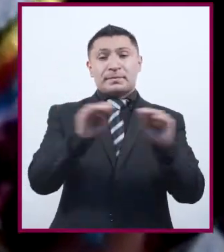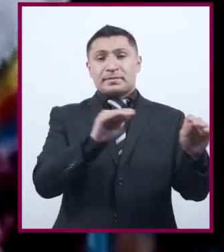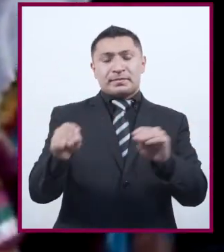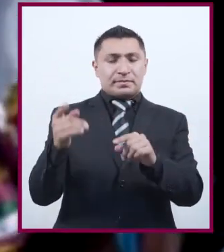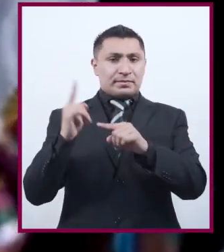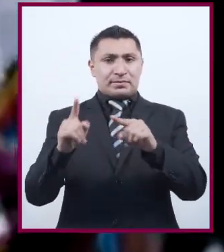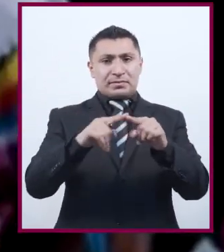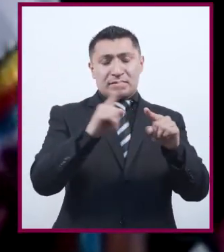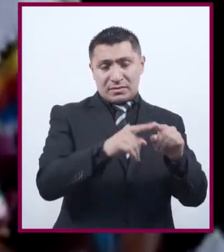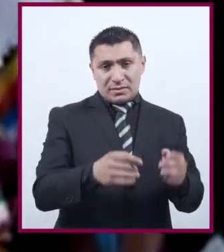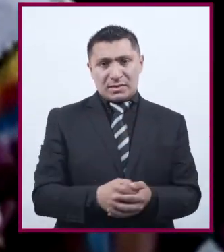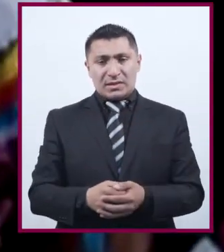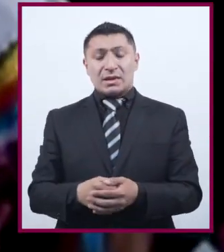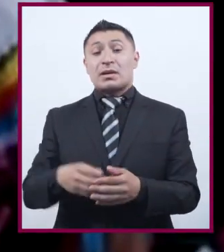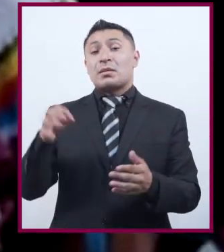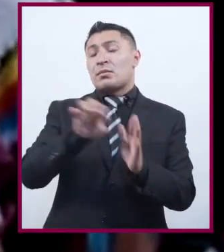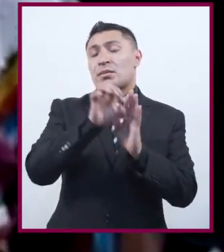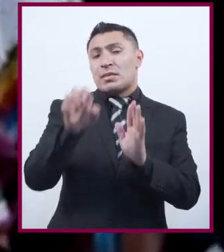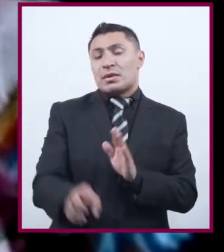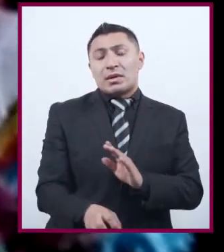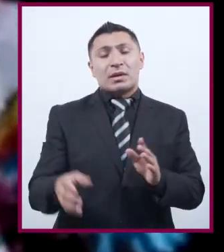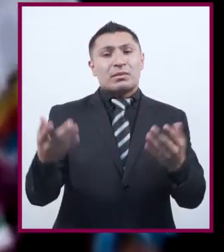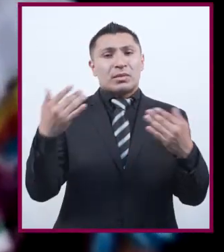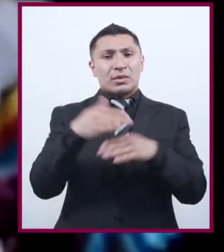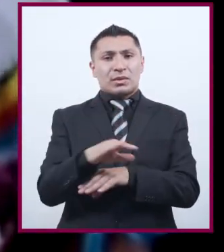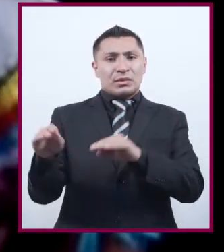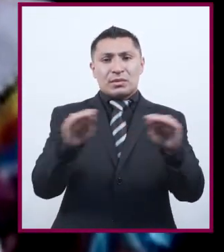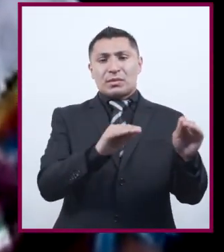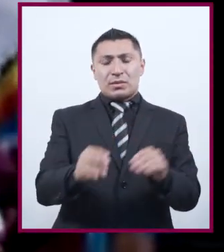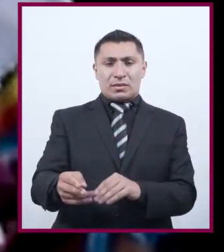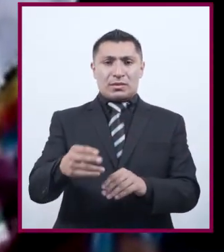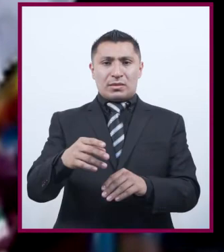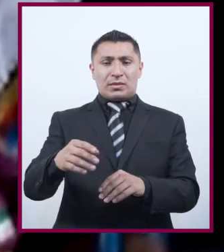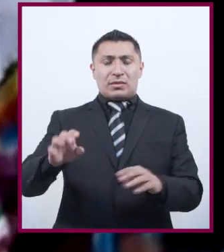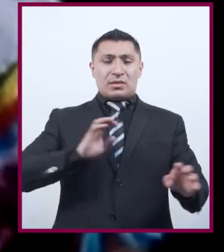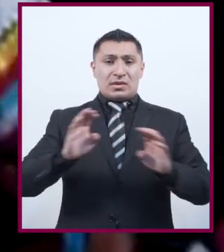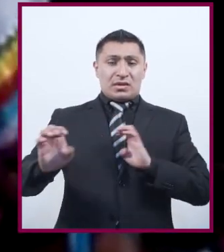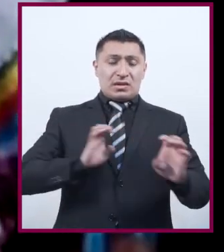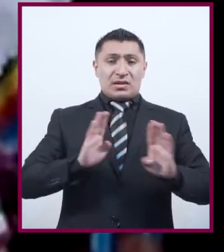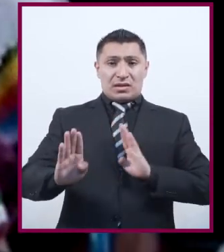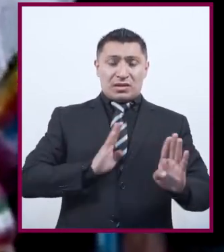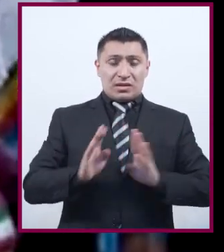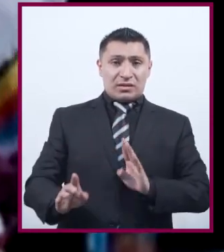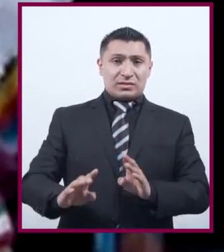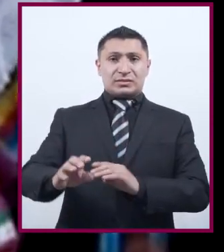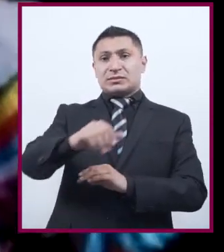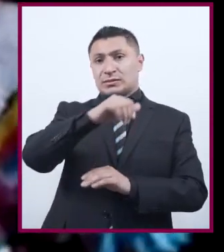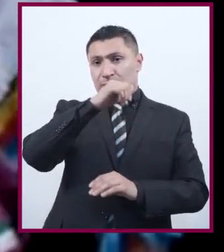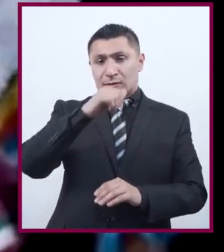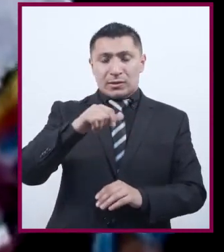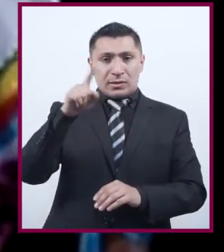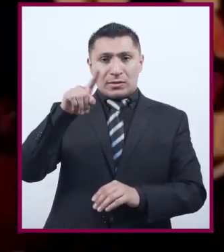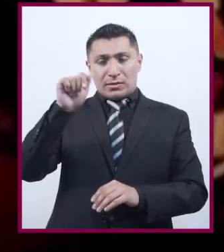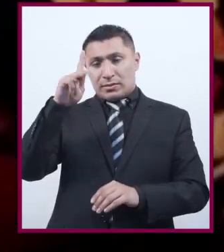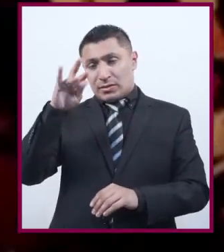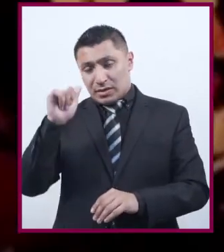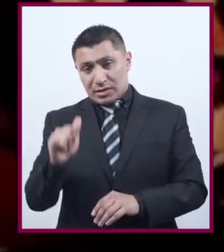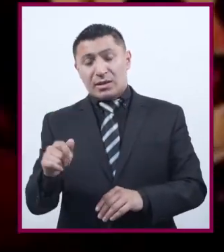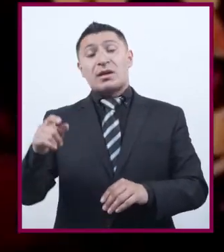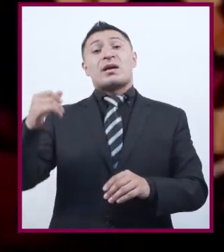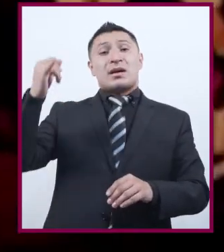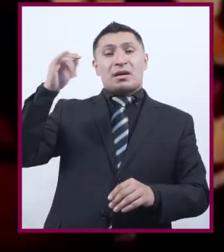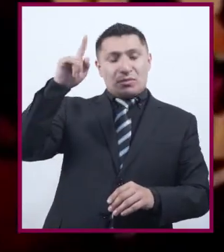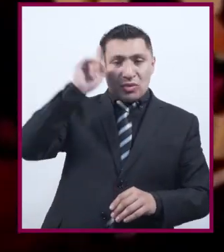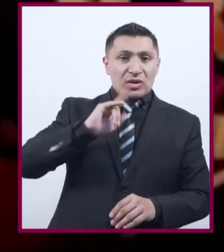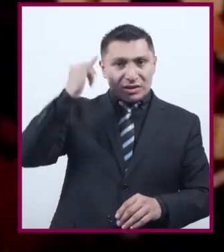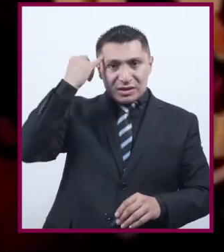Por ejemplo, en el marco del movimiento del Ejército Zapatista y de la demanda de las mujeres indígenas de Chiapas en torno a su derecho